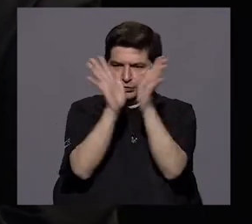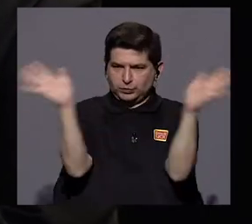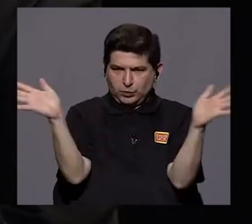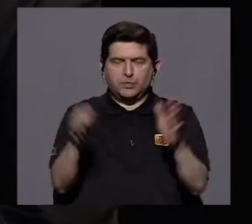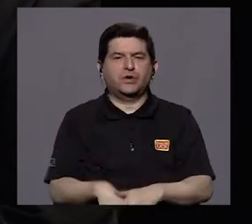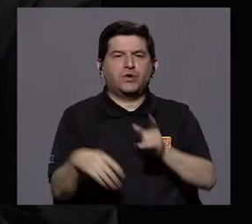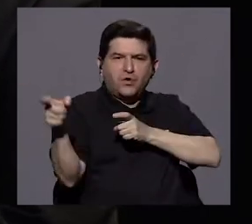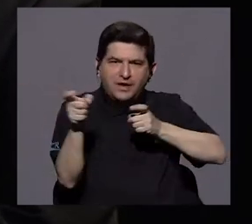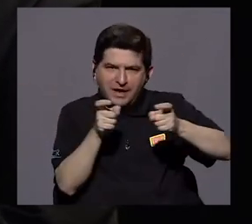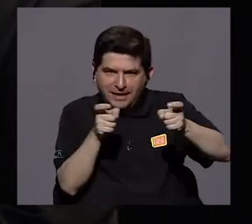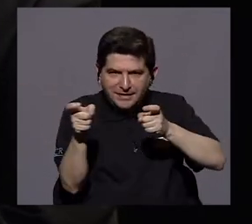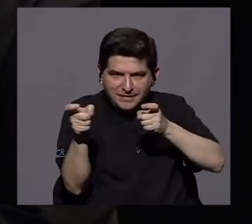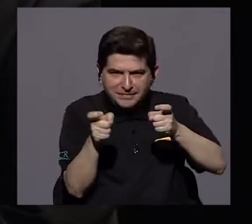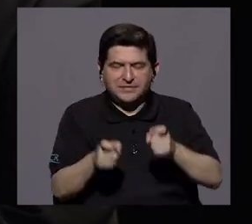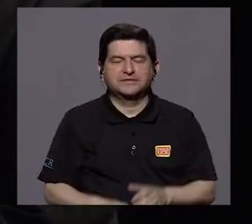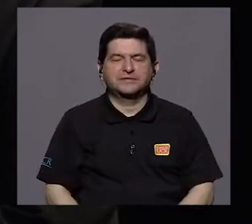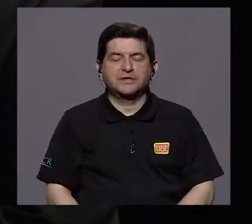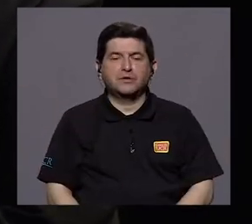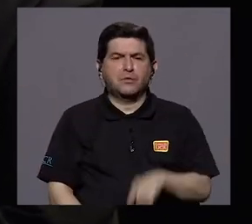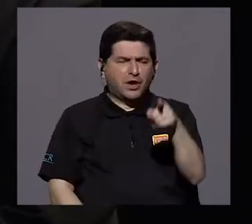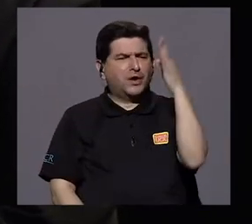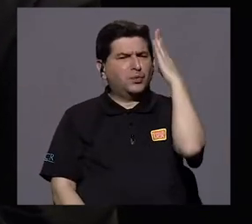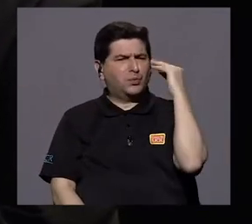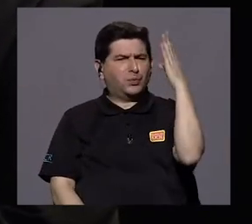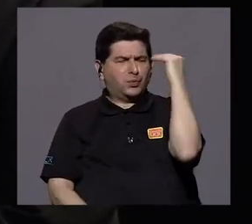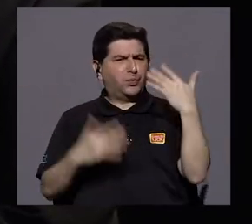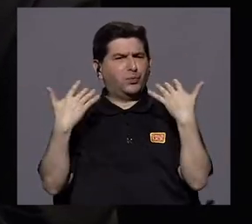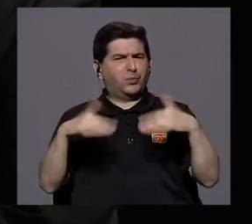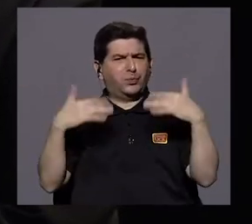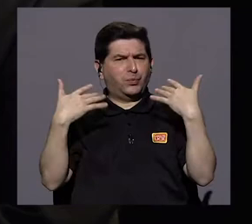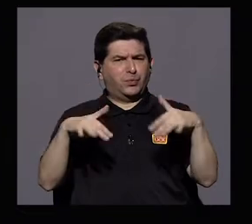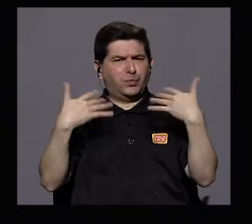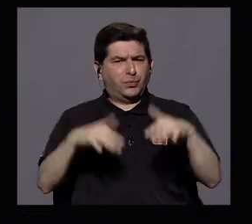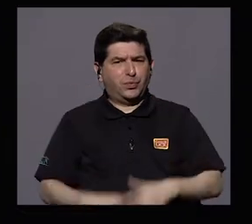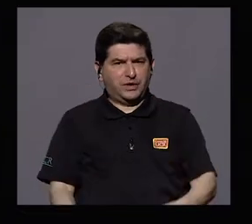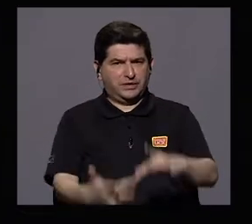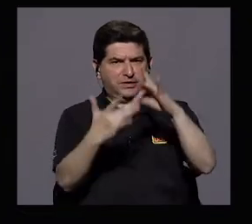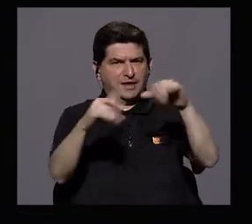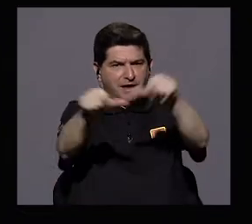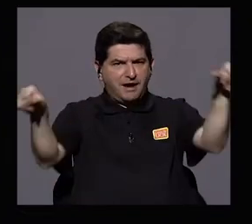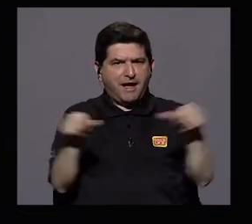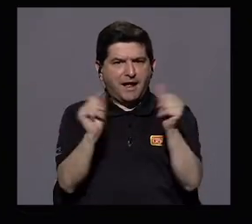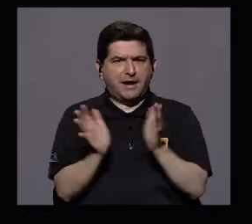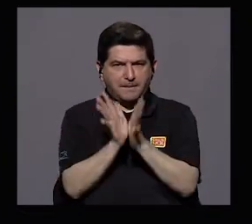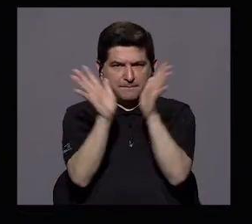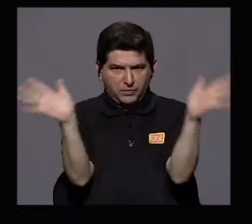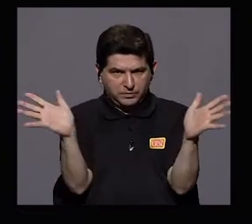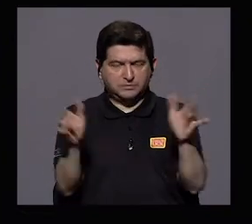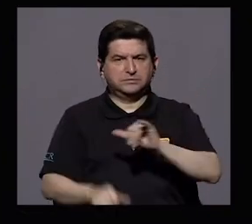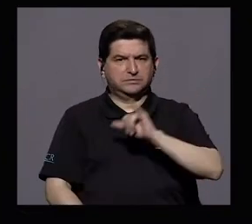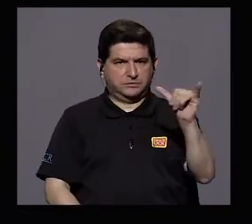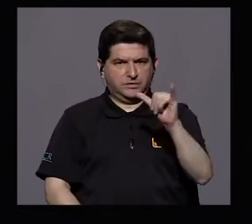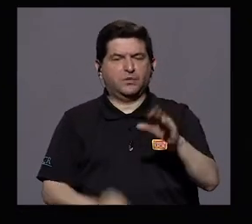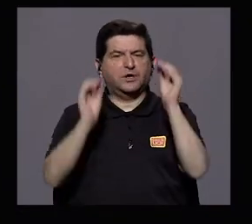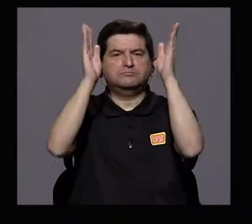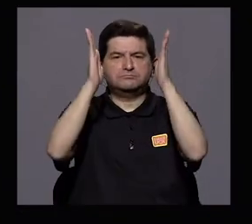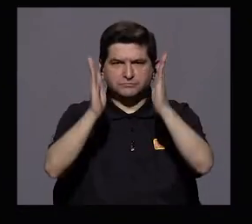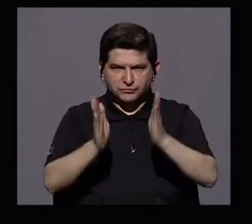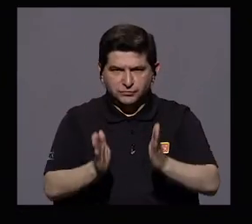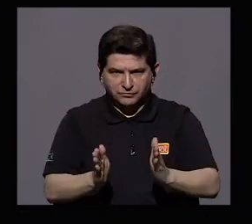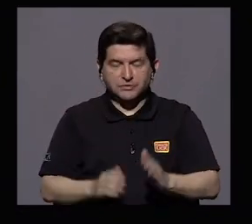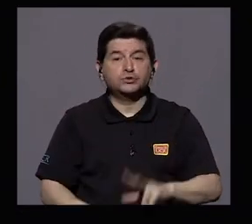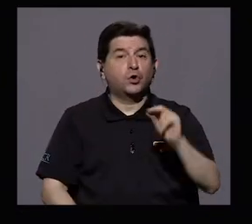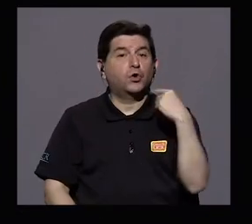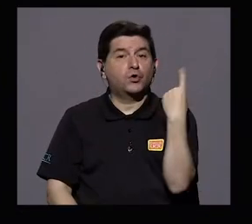público y administrativo, con una amplia experiencia. Sobre todo en el sector público y por supuesto también como